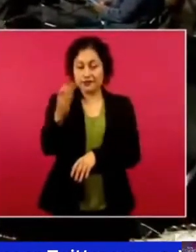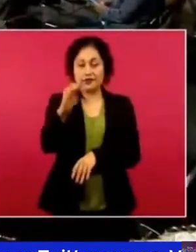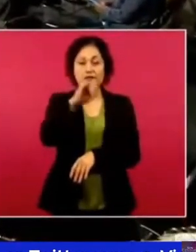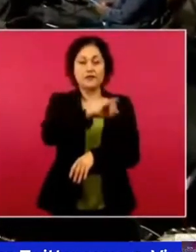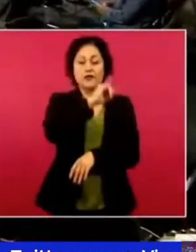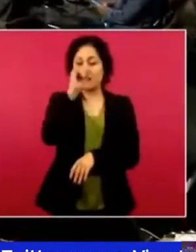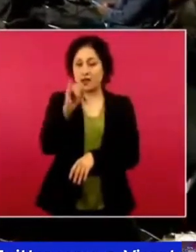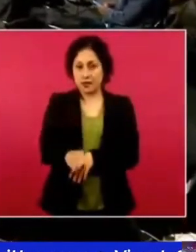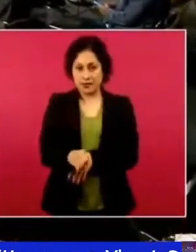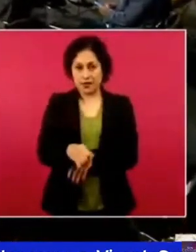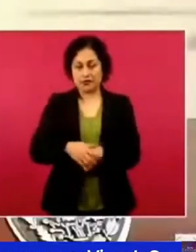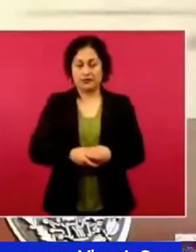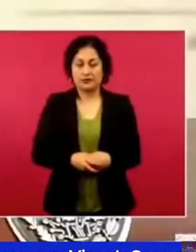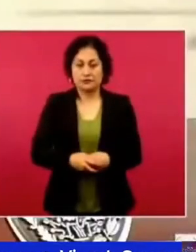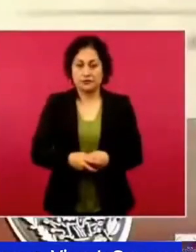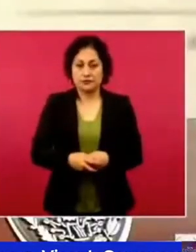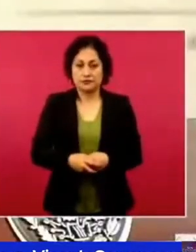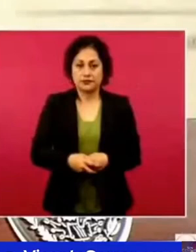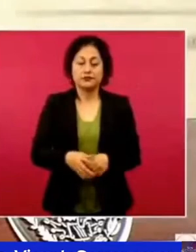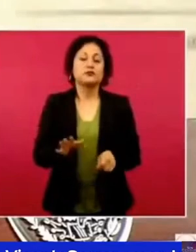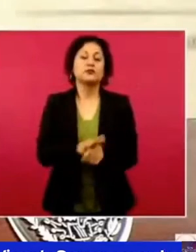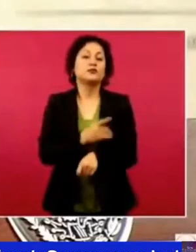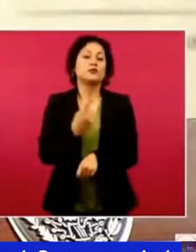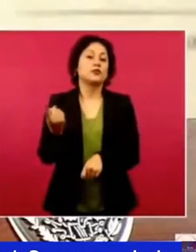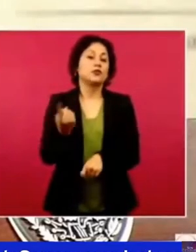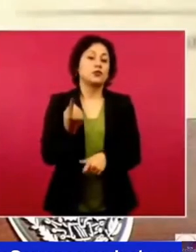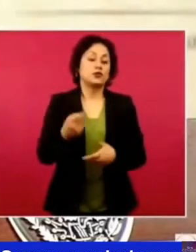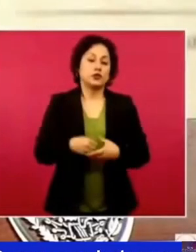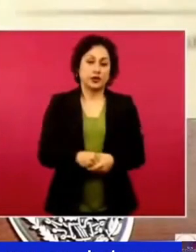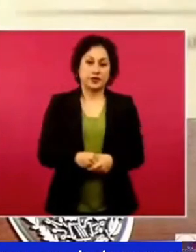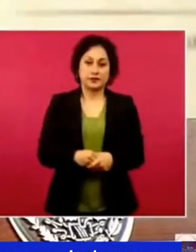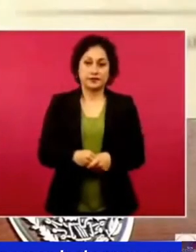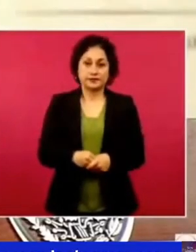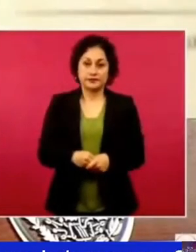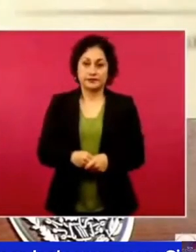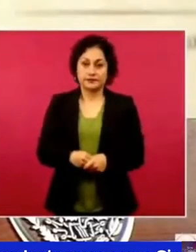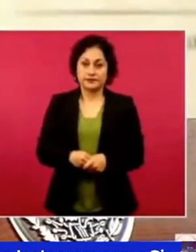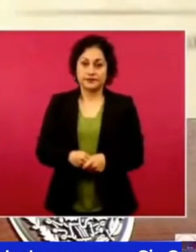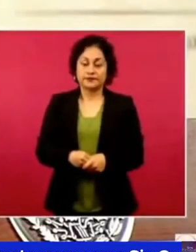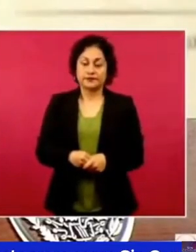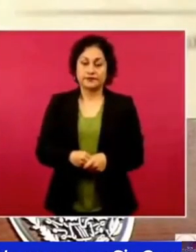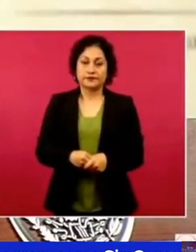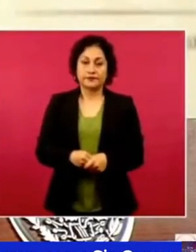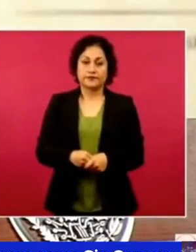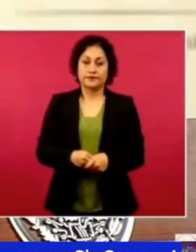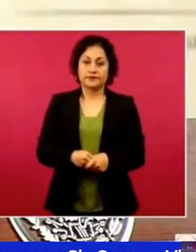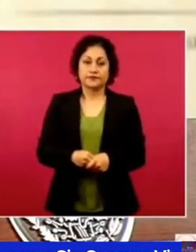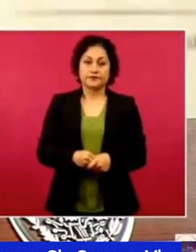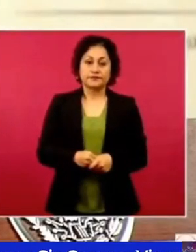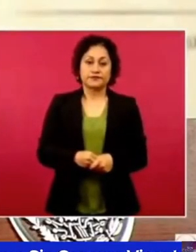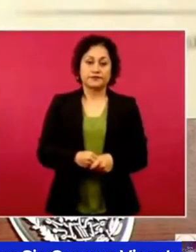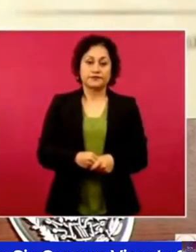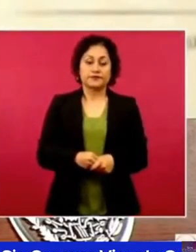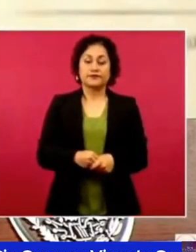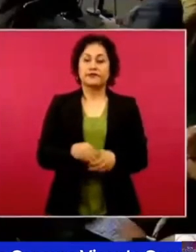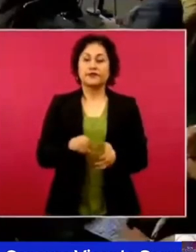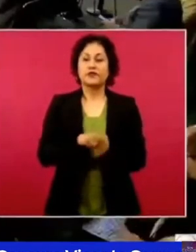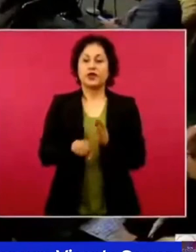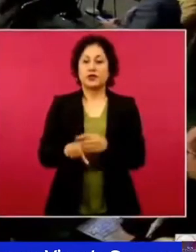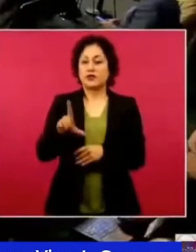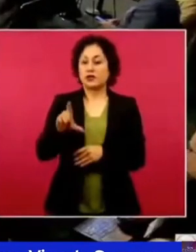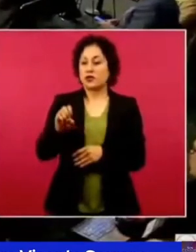estuvieron en correspondencia, en comunicación con el pueblo. Ese Lorenzo Córdoba,